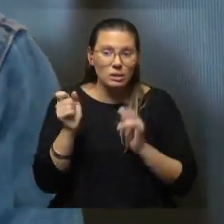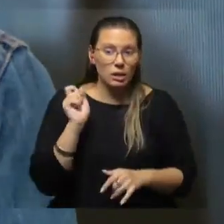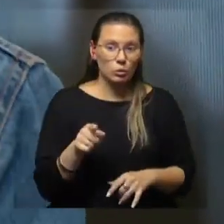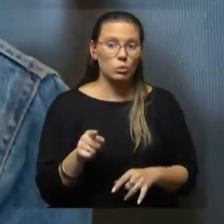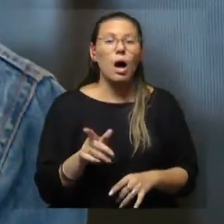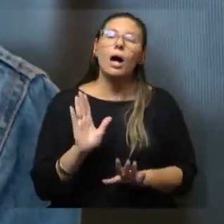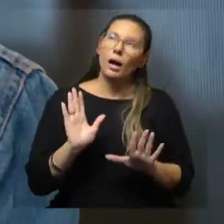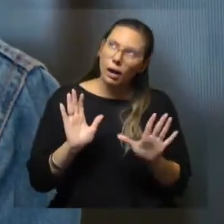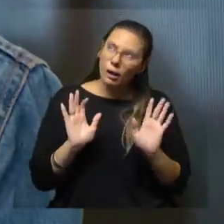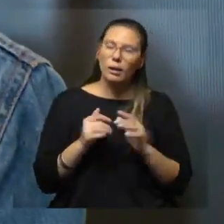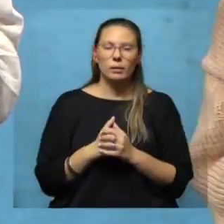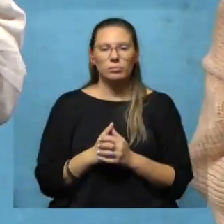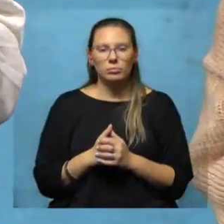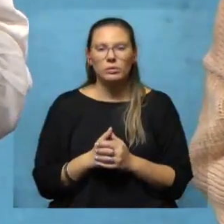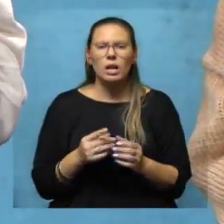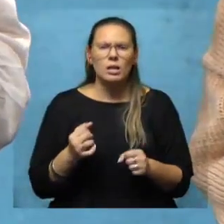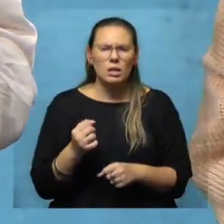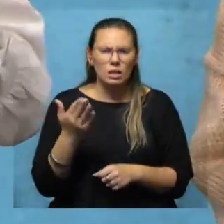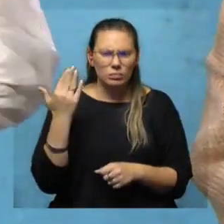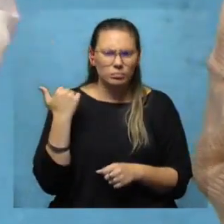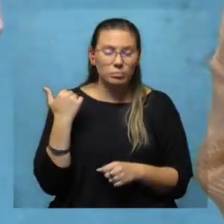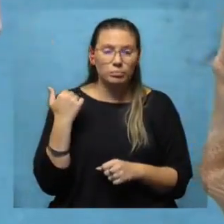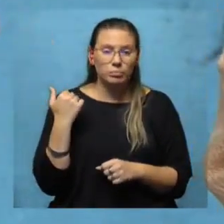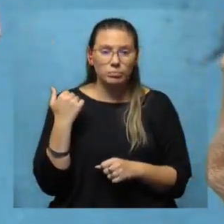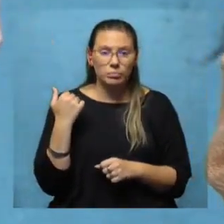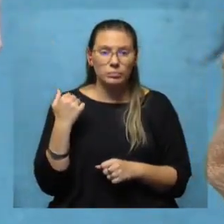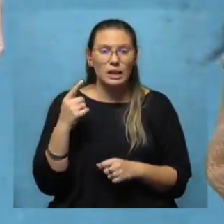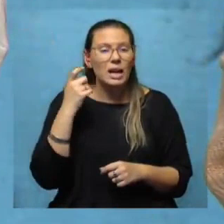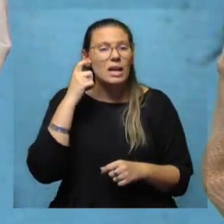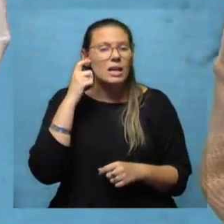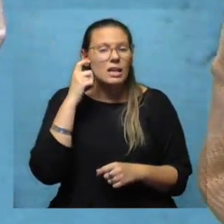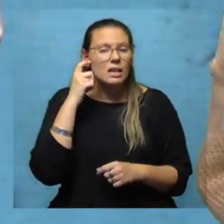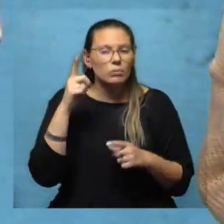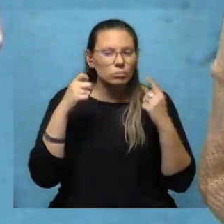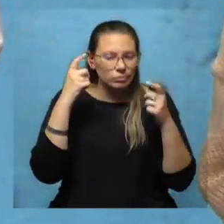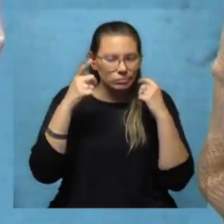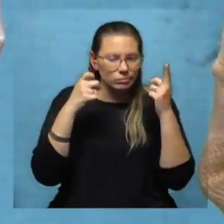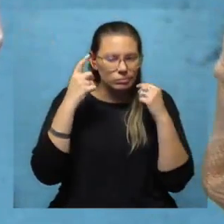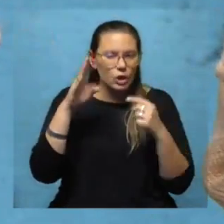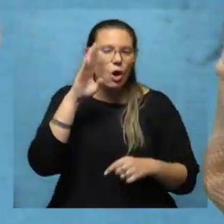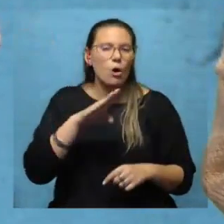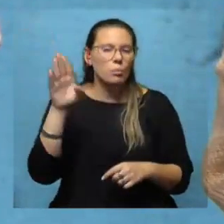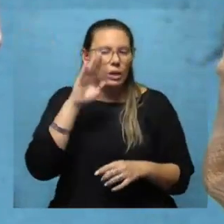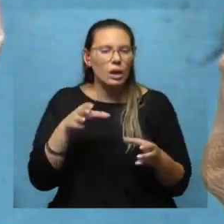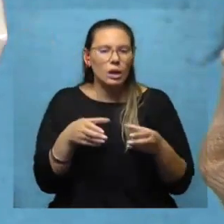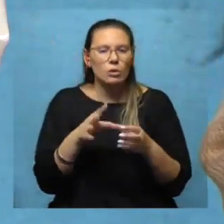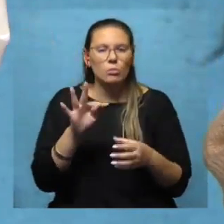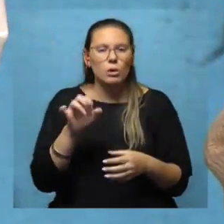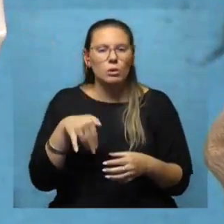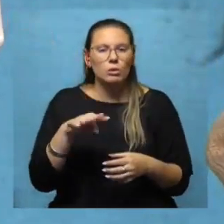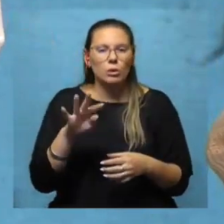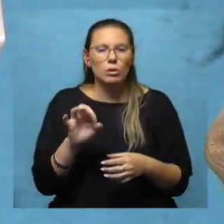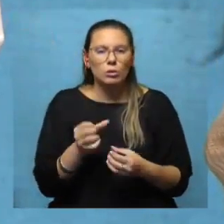La parte artística. Yo le cuento, ¿hace mucho que te empieza esta idea de hacer un homenaje a Los Tontos? ¿Por qué ahora?